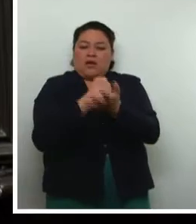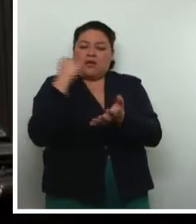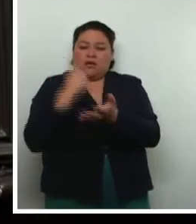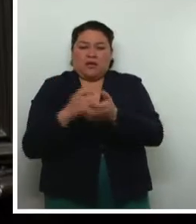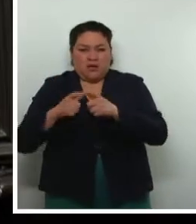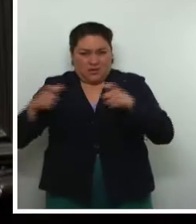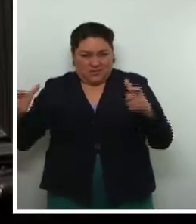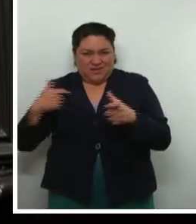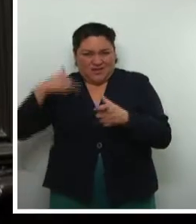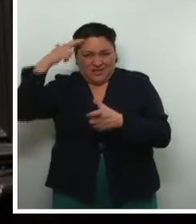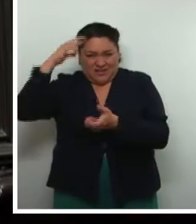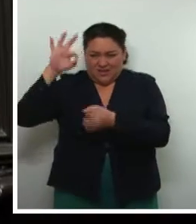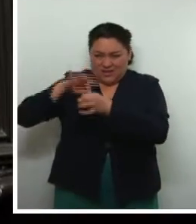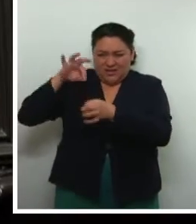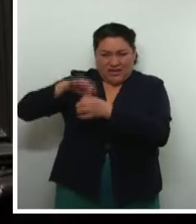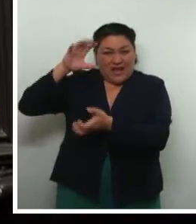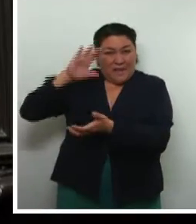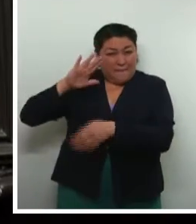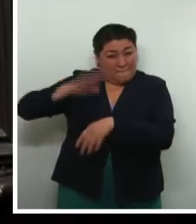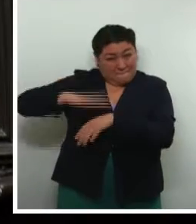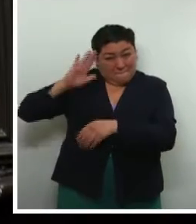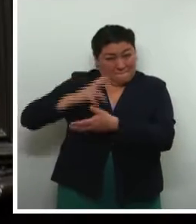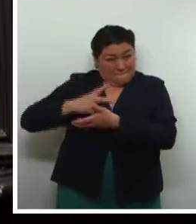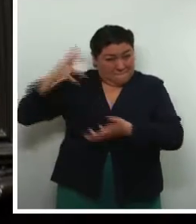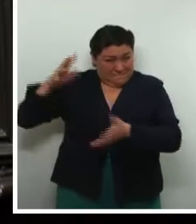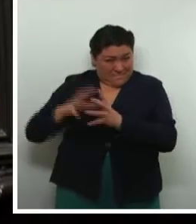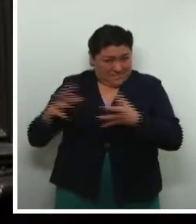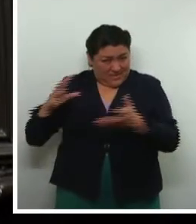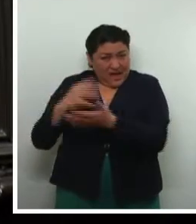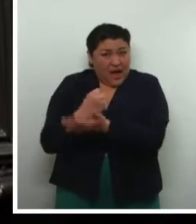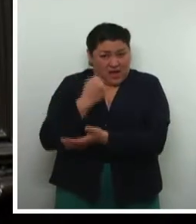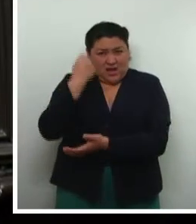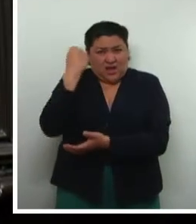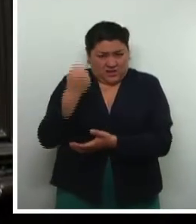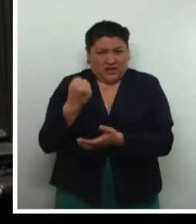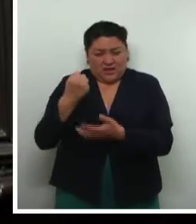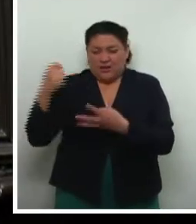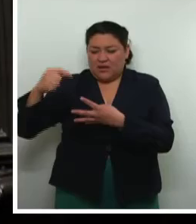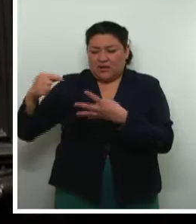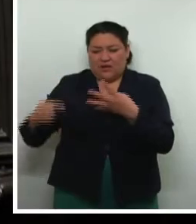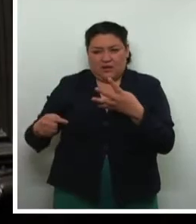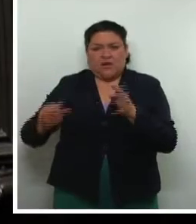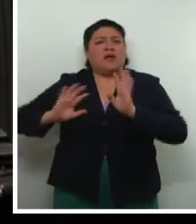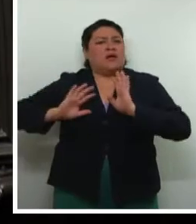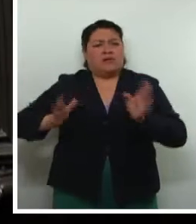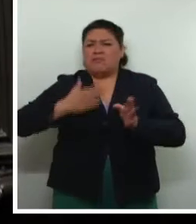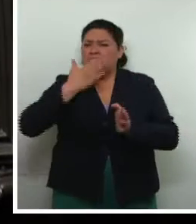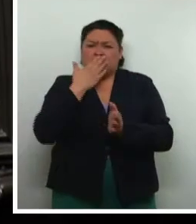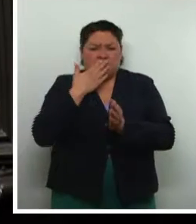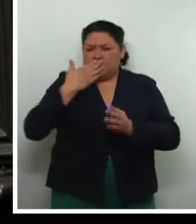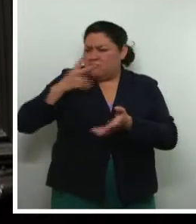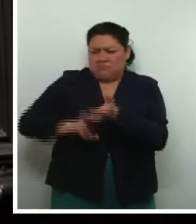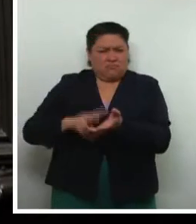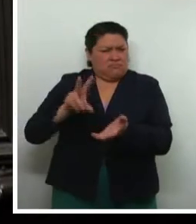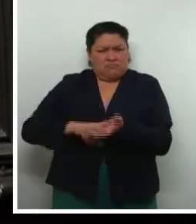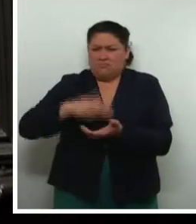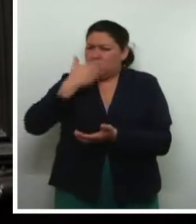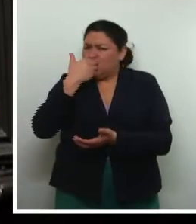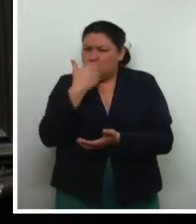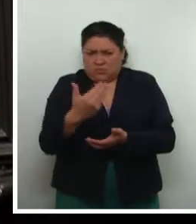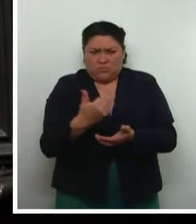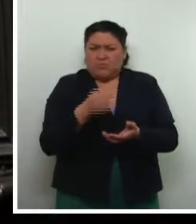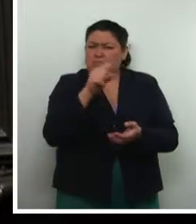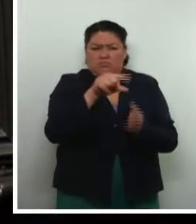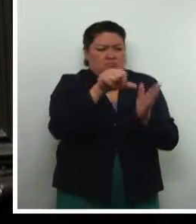con las 2/3 partes de los presentes, de los votos presentes, pues son totalmente válidas y que